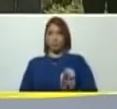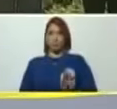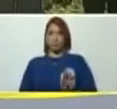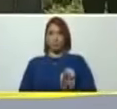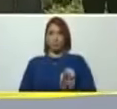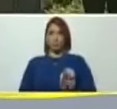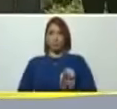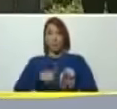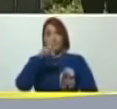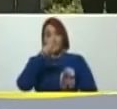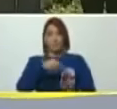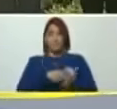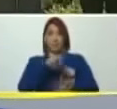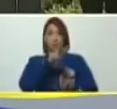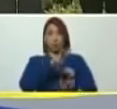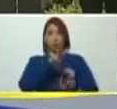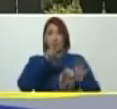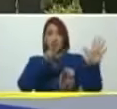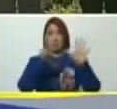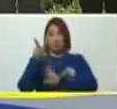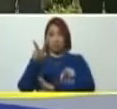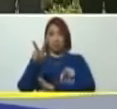estos 1.272,